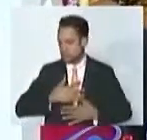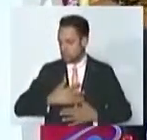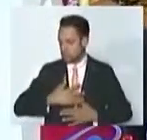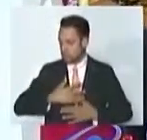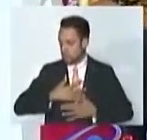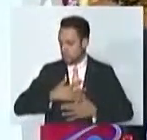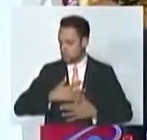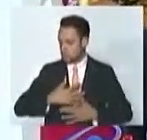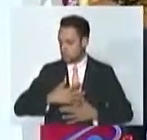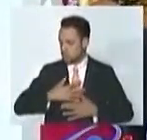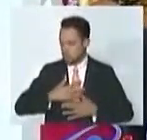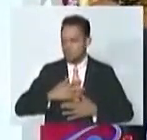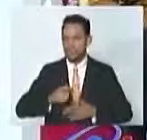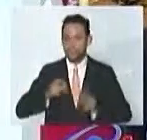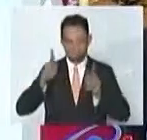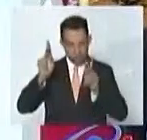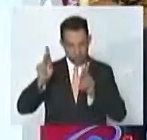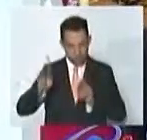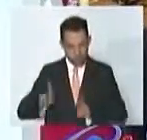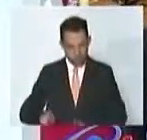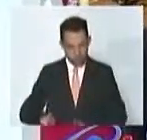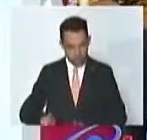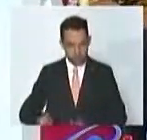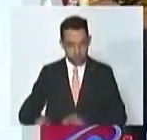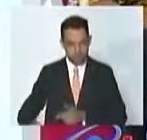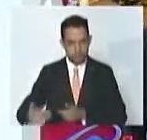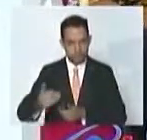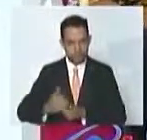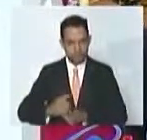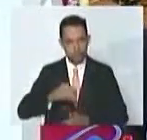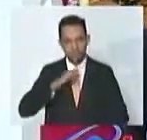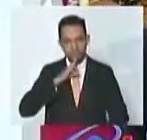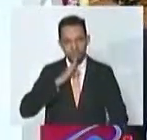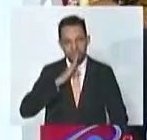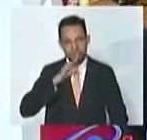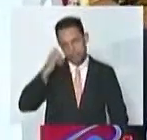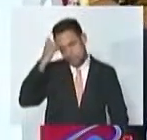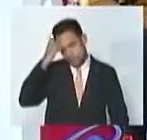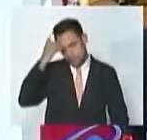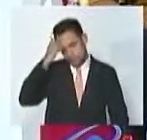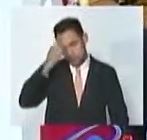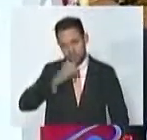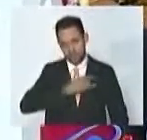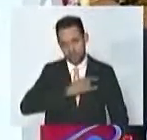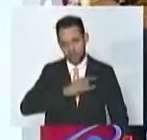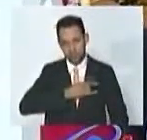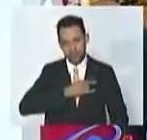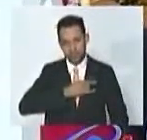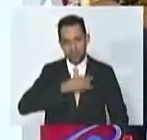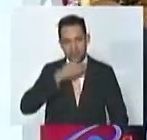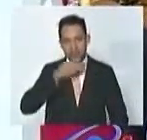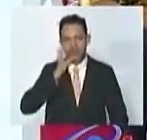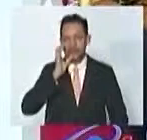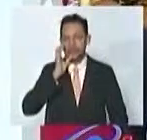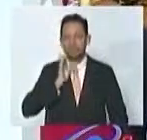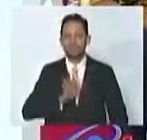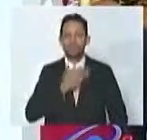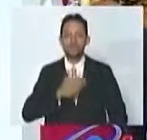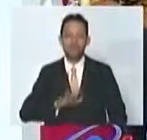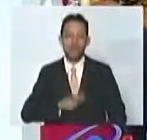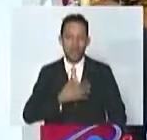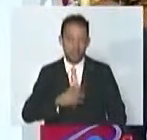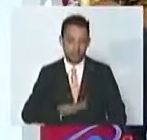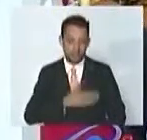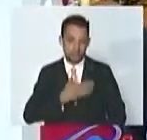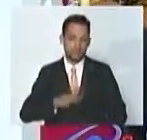tengo un fiel televidente de este programa que es el maestro Rengifo, profesor de la Universidad de Caldas de Música, un gran músico